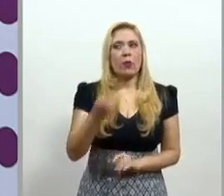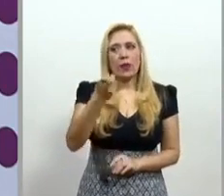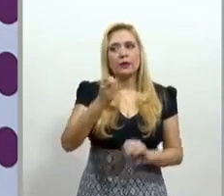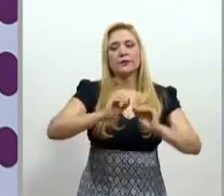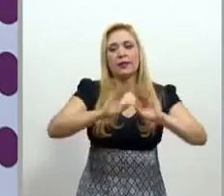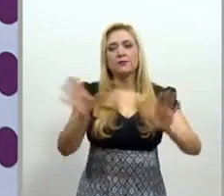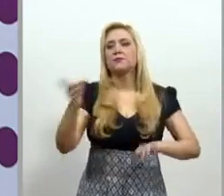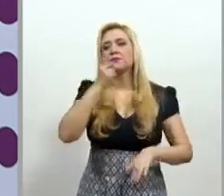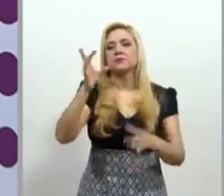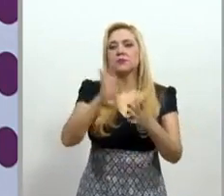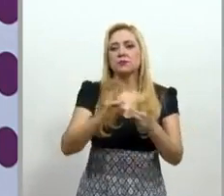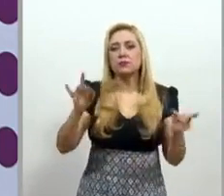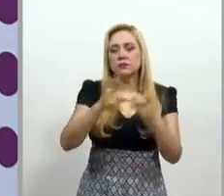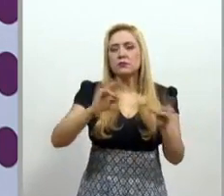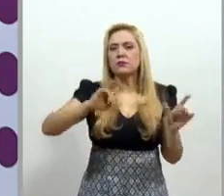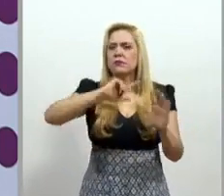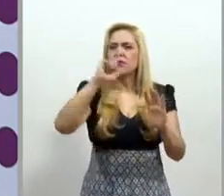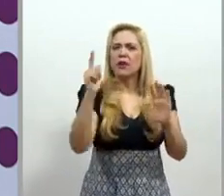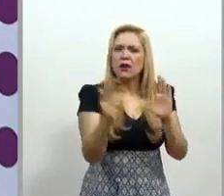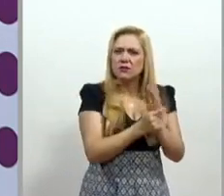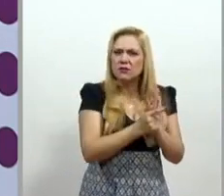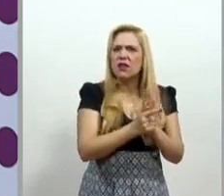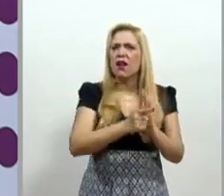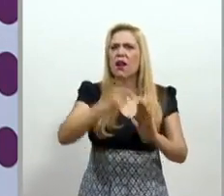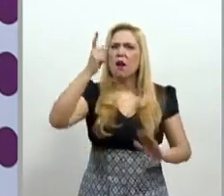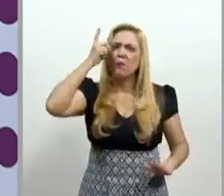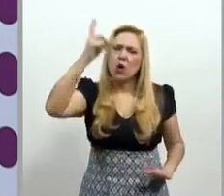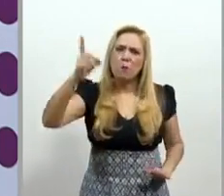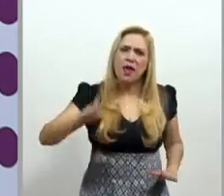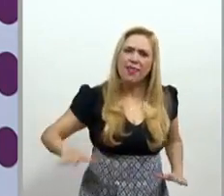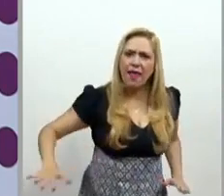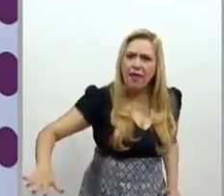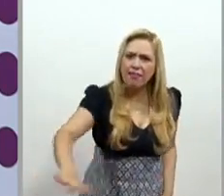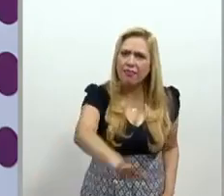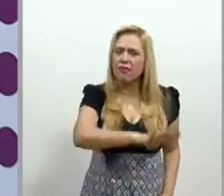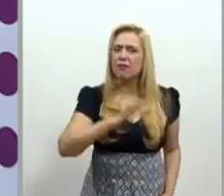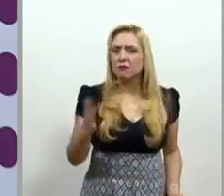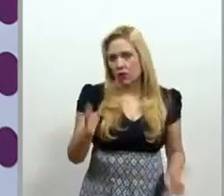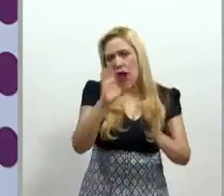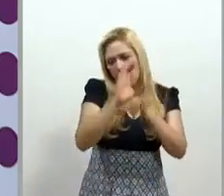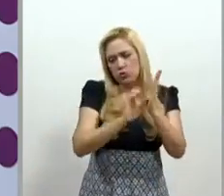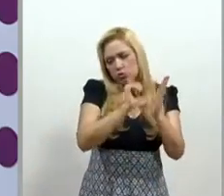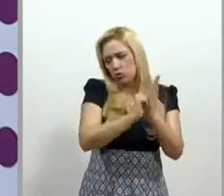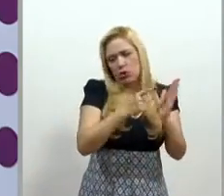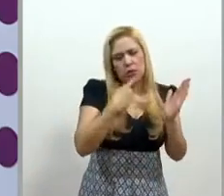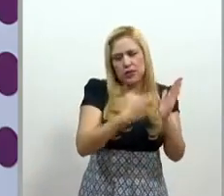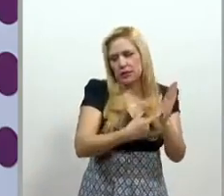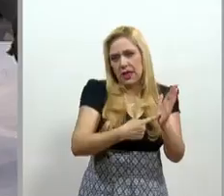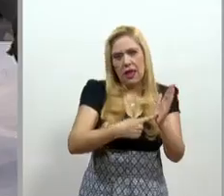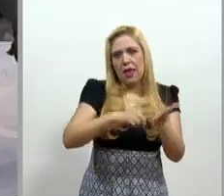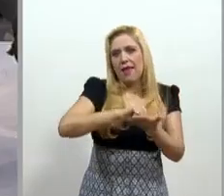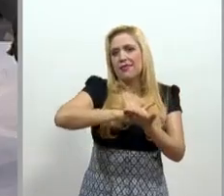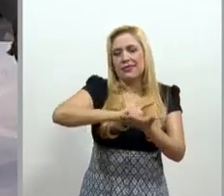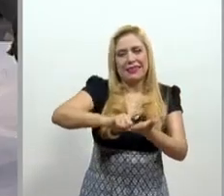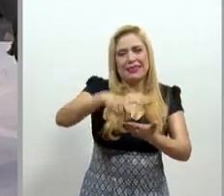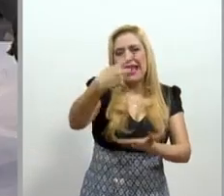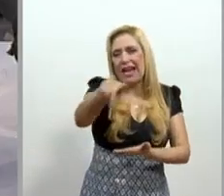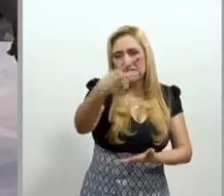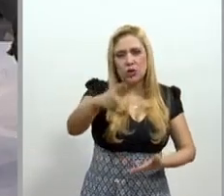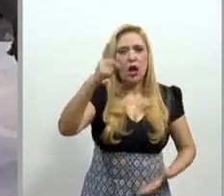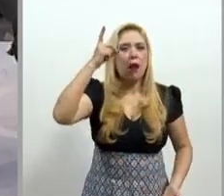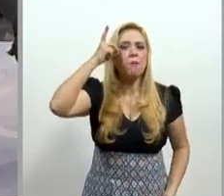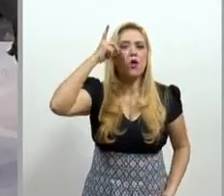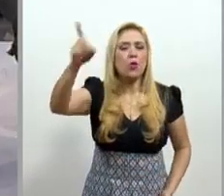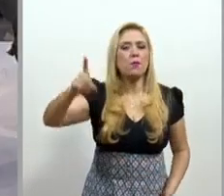mencionabas la parte del derecho de propiedad. Digamos, está claro en nuestra Constitución que el derecho de propiedad no está planteado